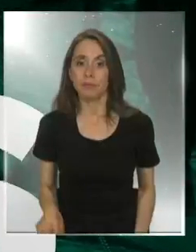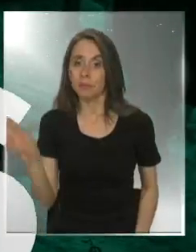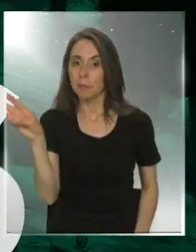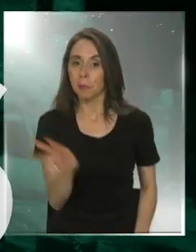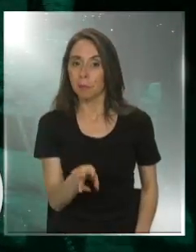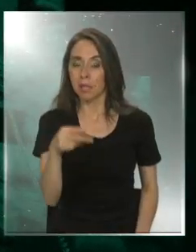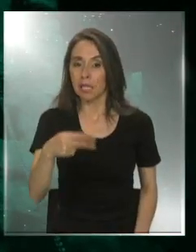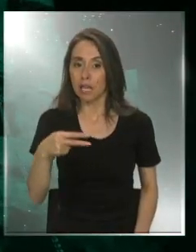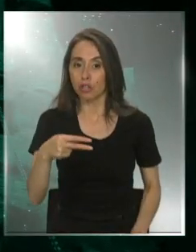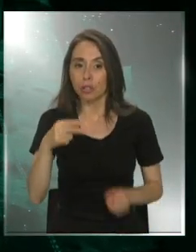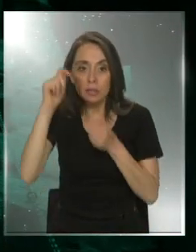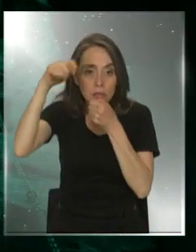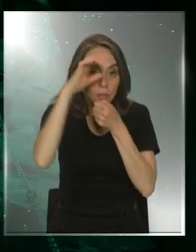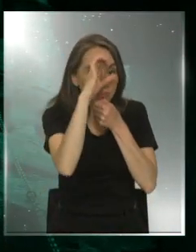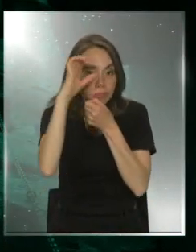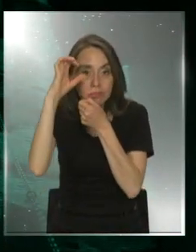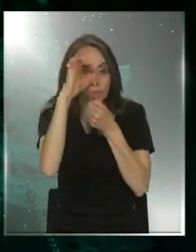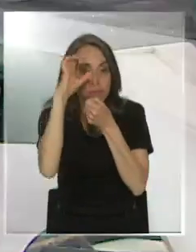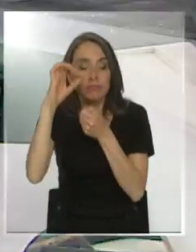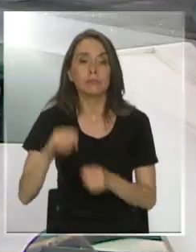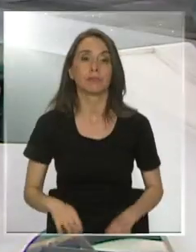Mega Noticias, reportajes.